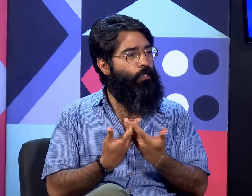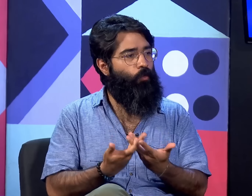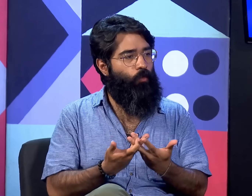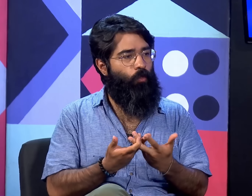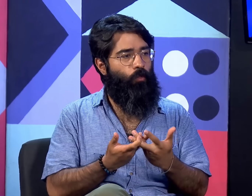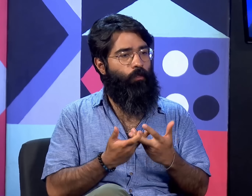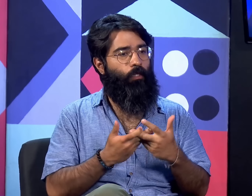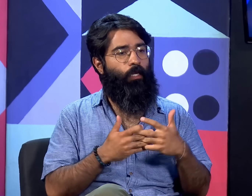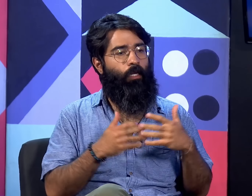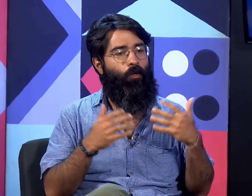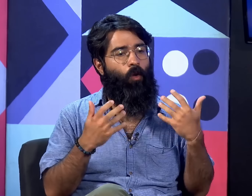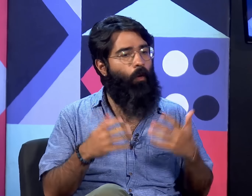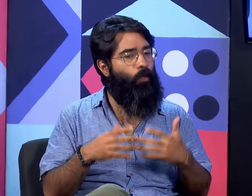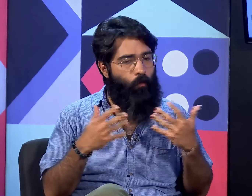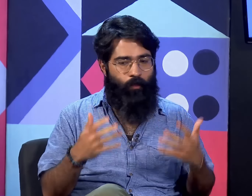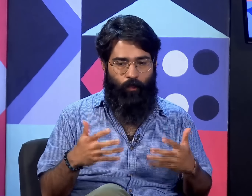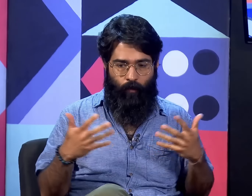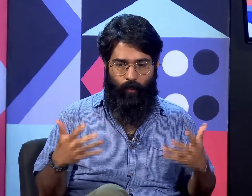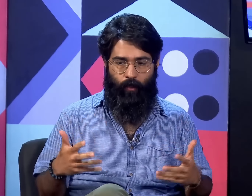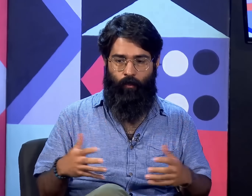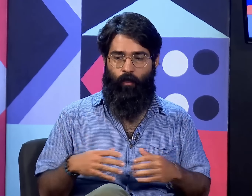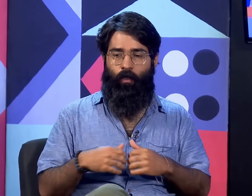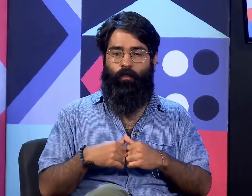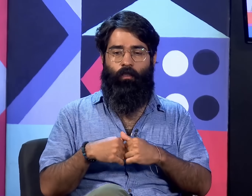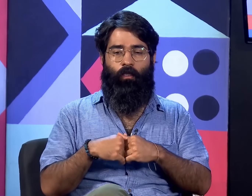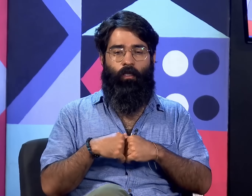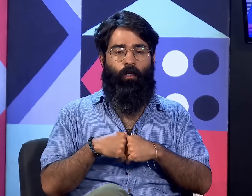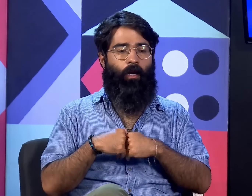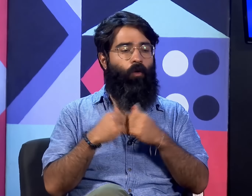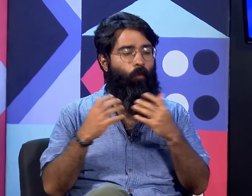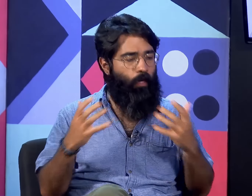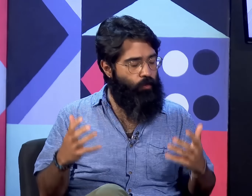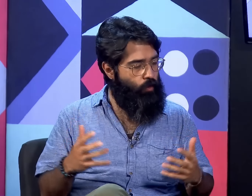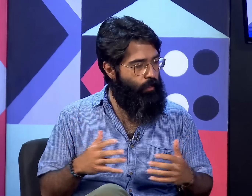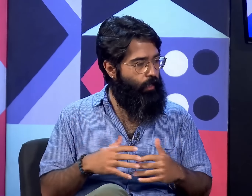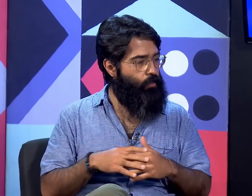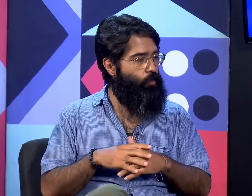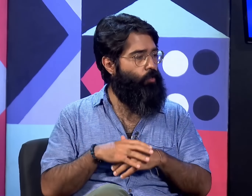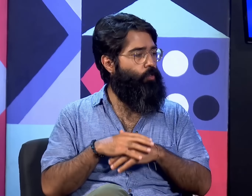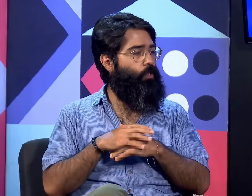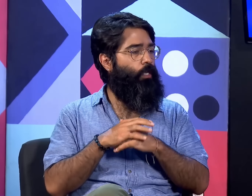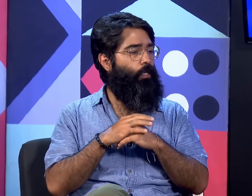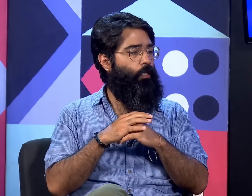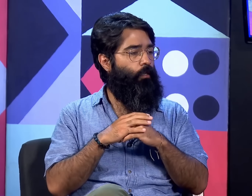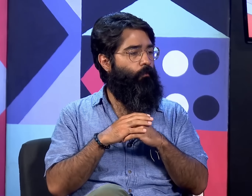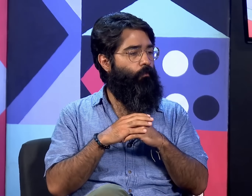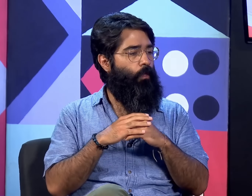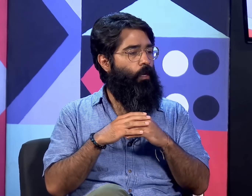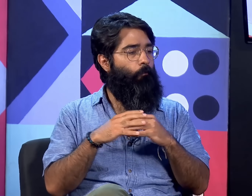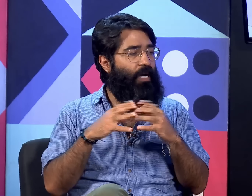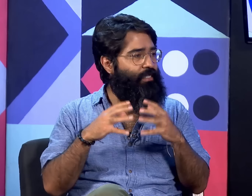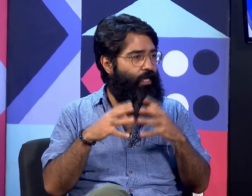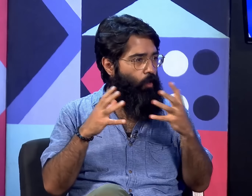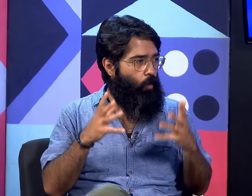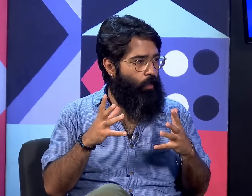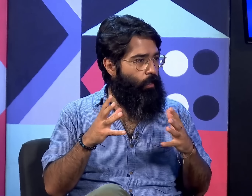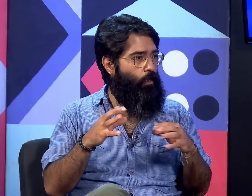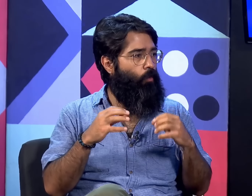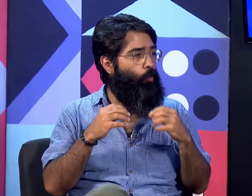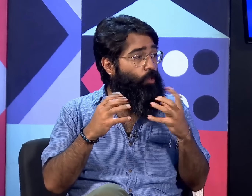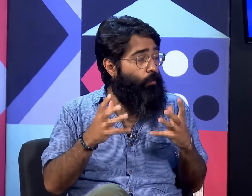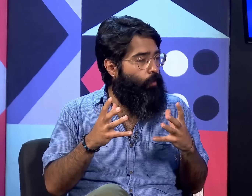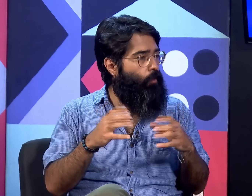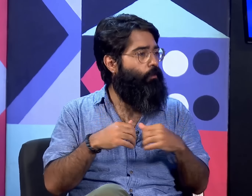un instituto que no encuentra manera de renovar a sus liderazgos más que